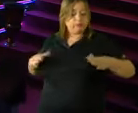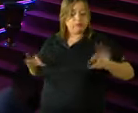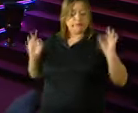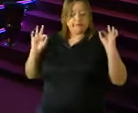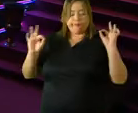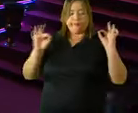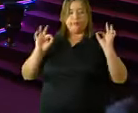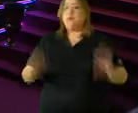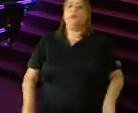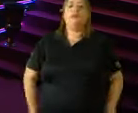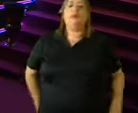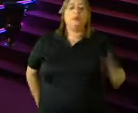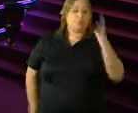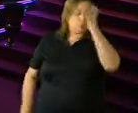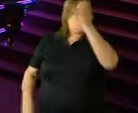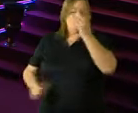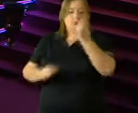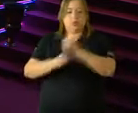Qué lindo.